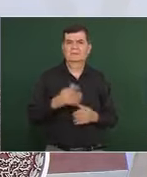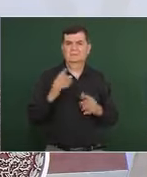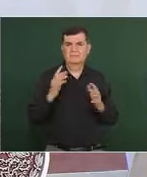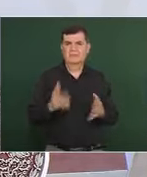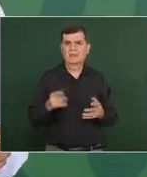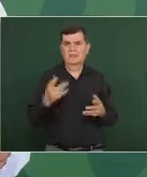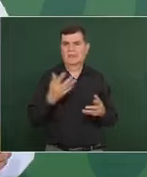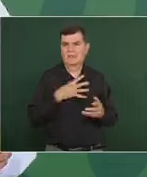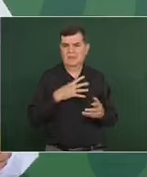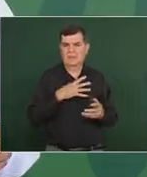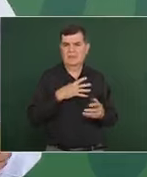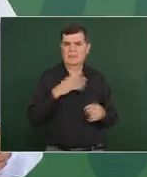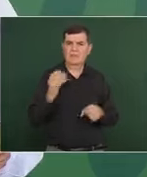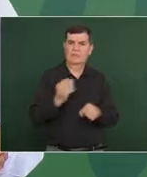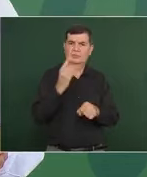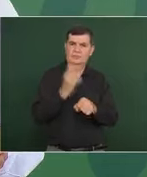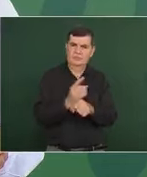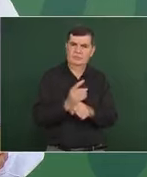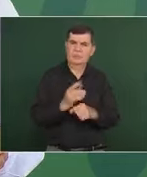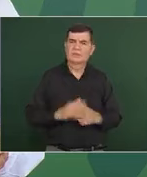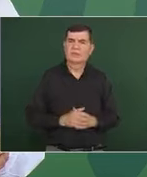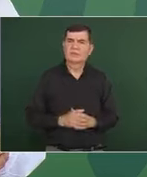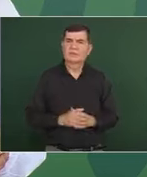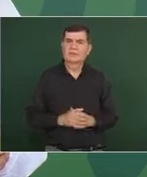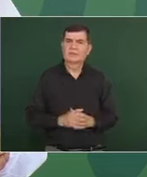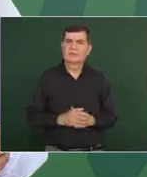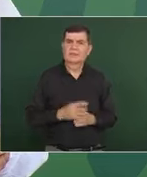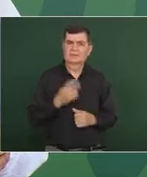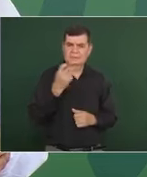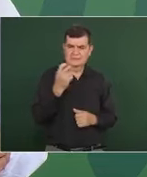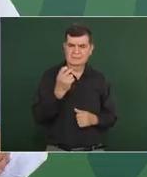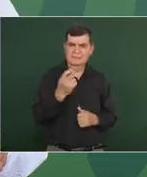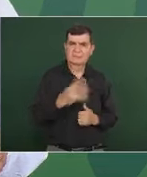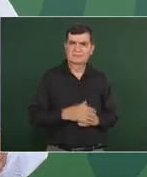que se tengan oportunidades. Es